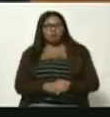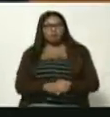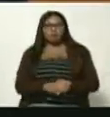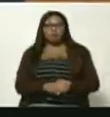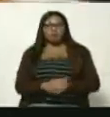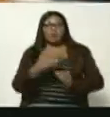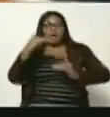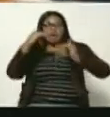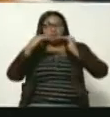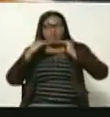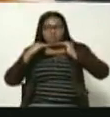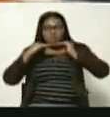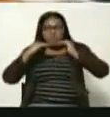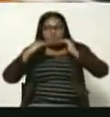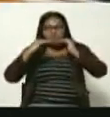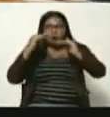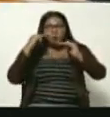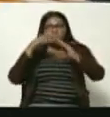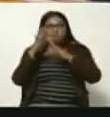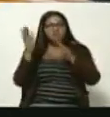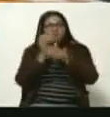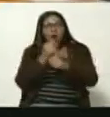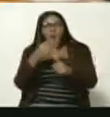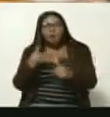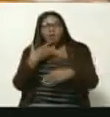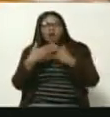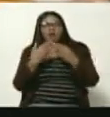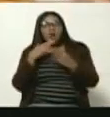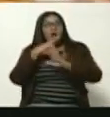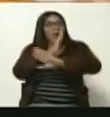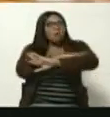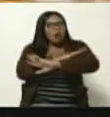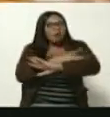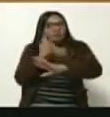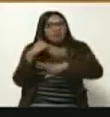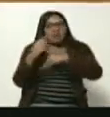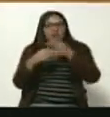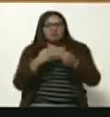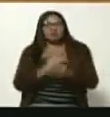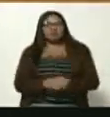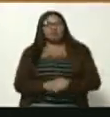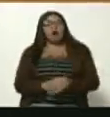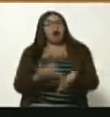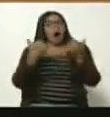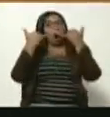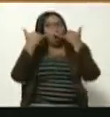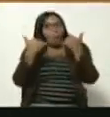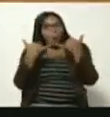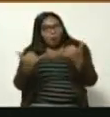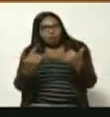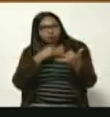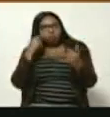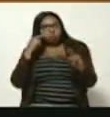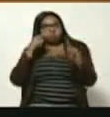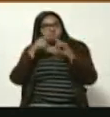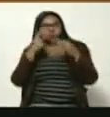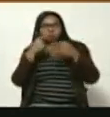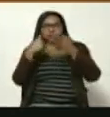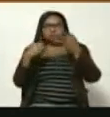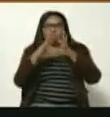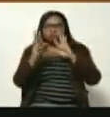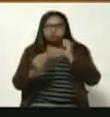equidad respecto a su acceso es un deber moral. Ahora bien, en este contexto de